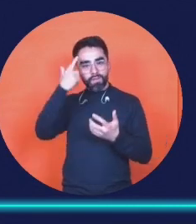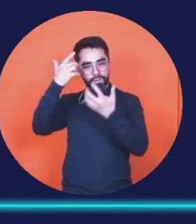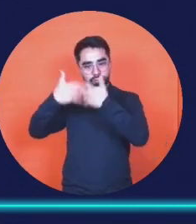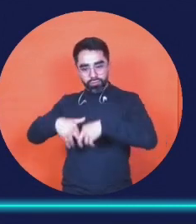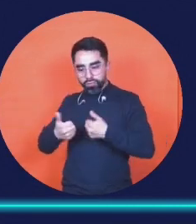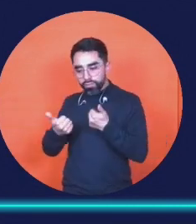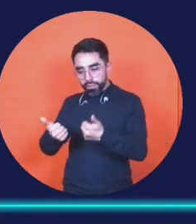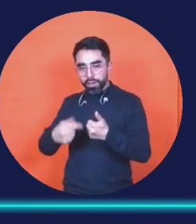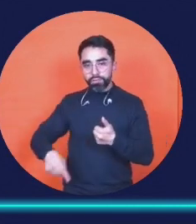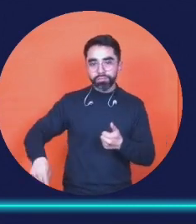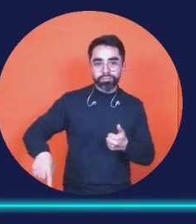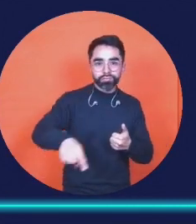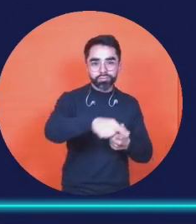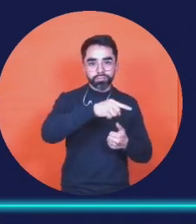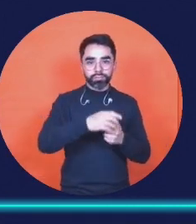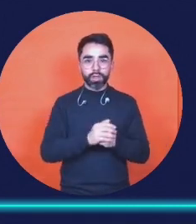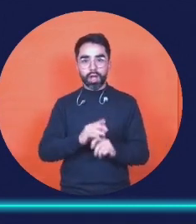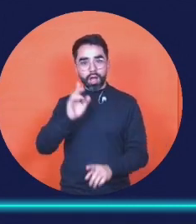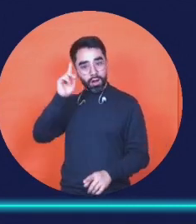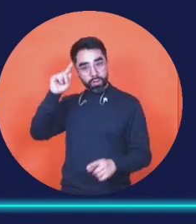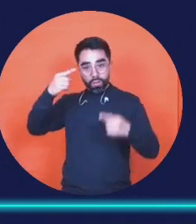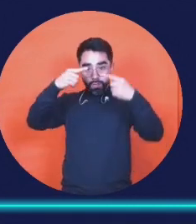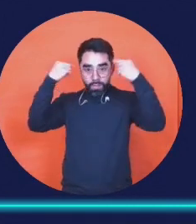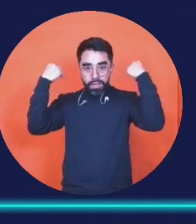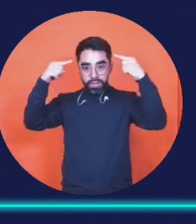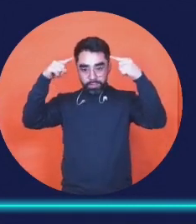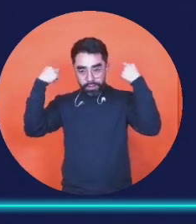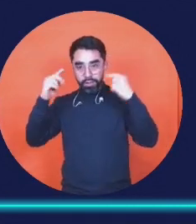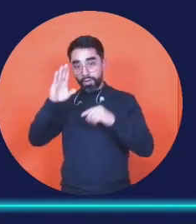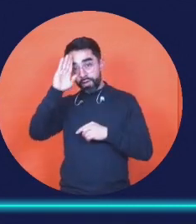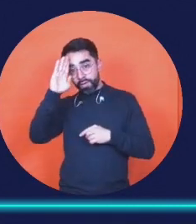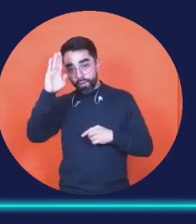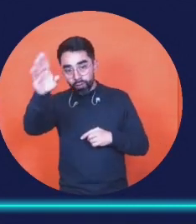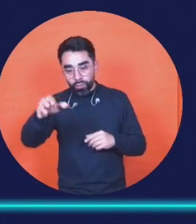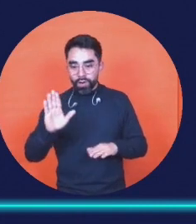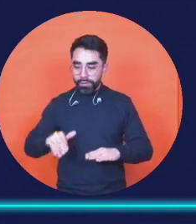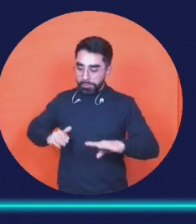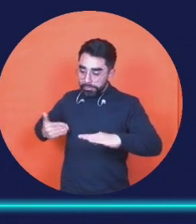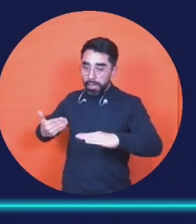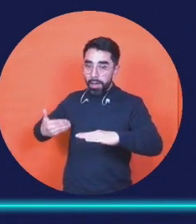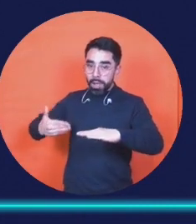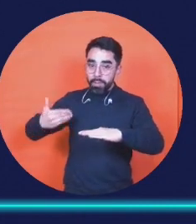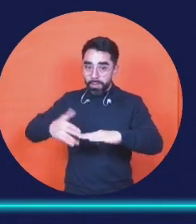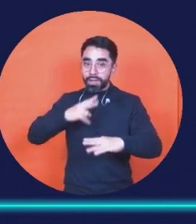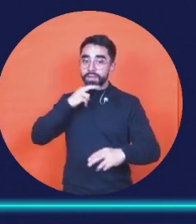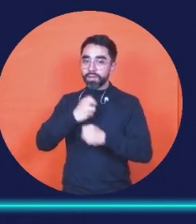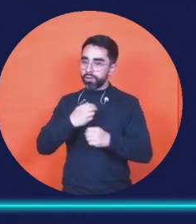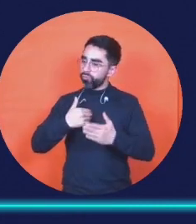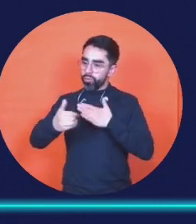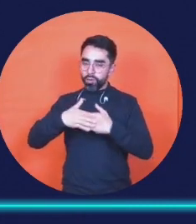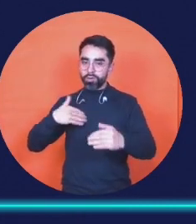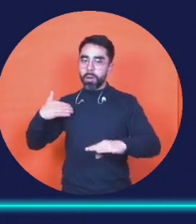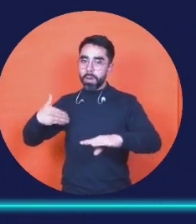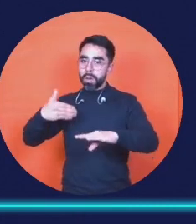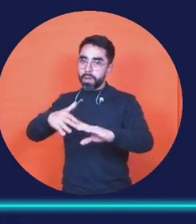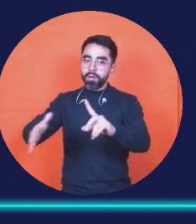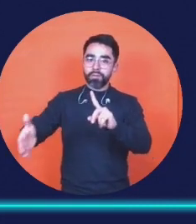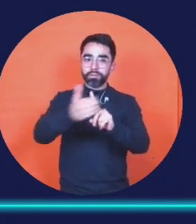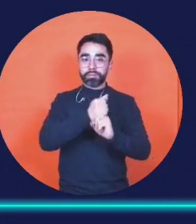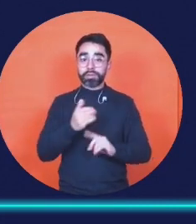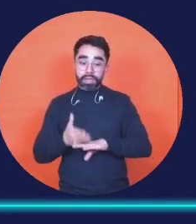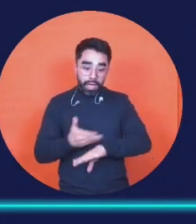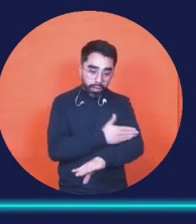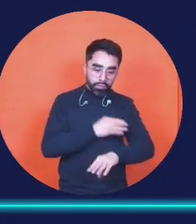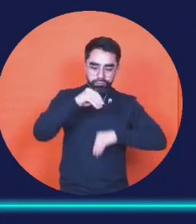hacer que las metas de largo plazo y complicadas que nos proponemos las podamos hacer. Porque antes de ser creadores de videojuegos nos consideramos